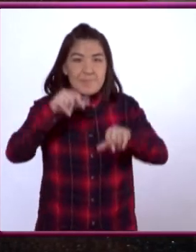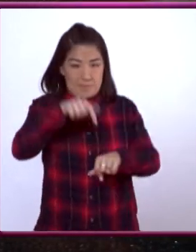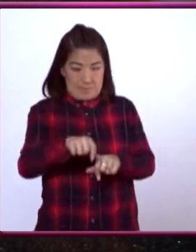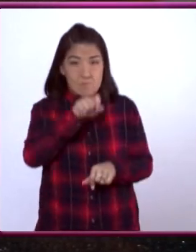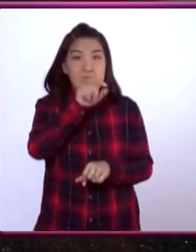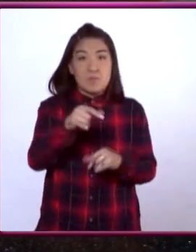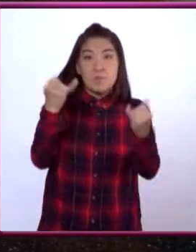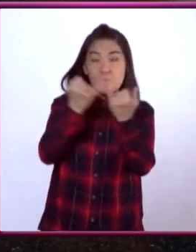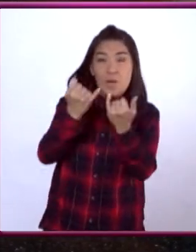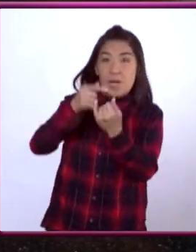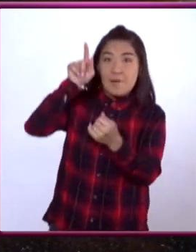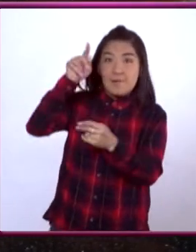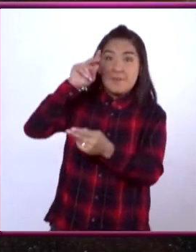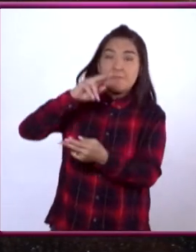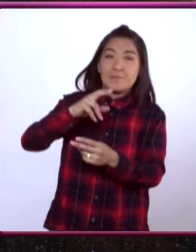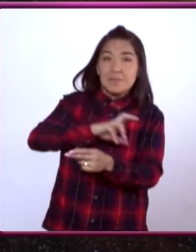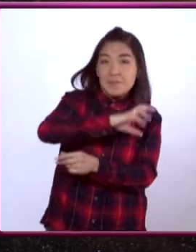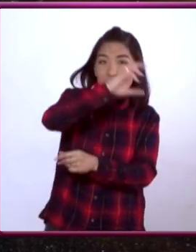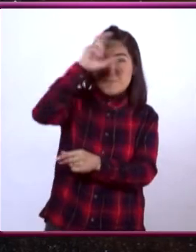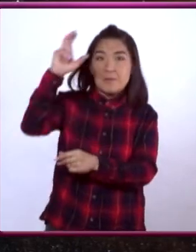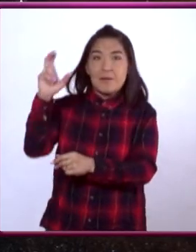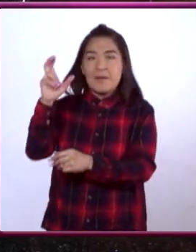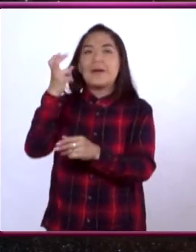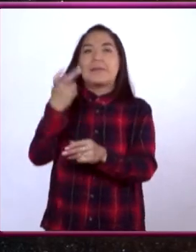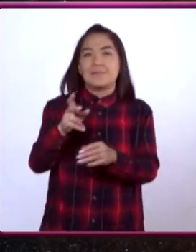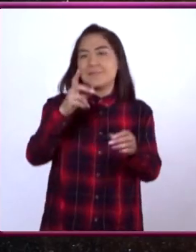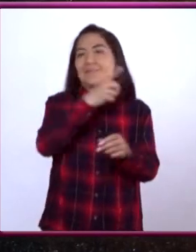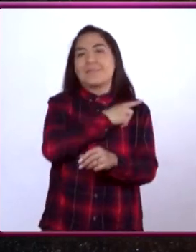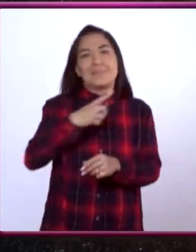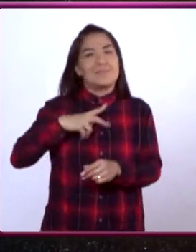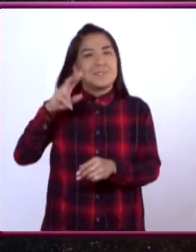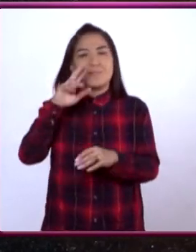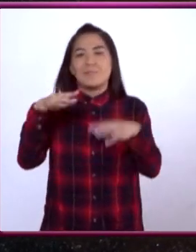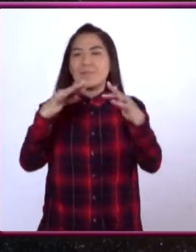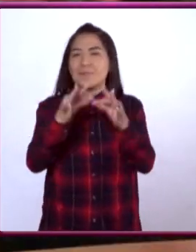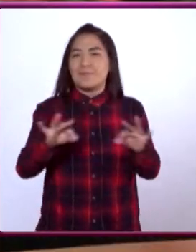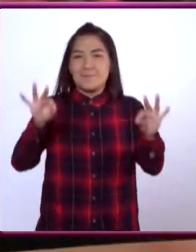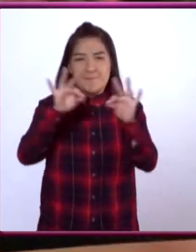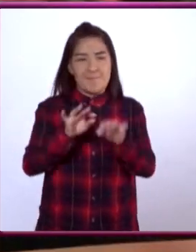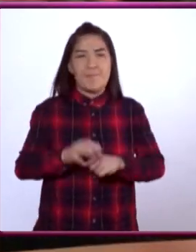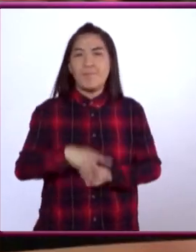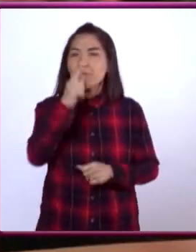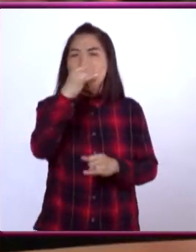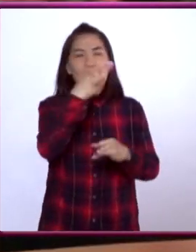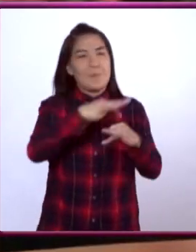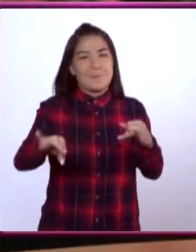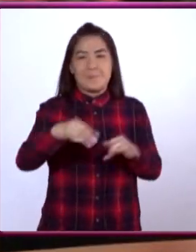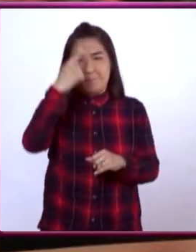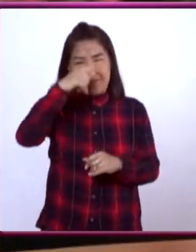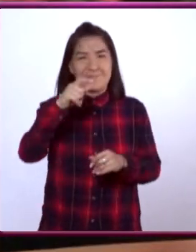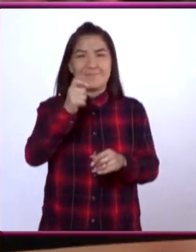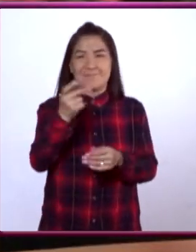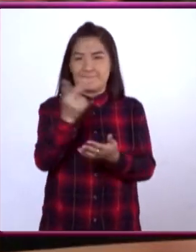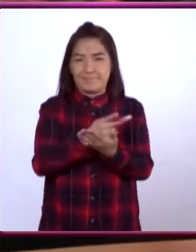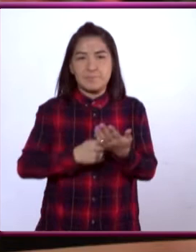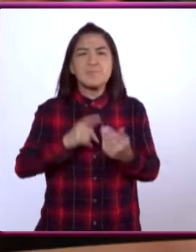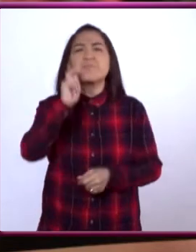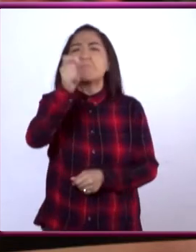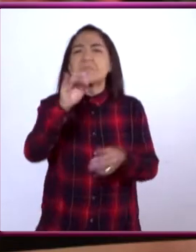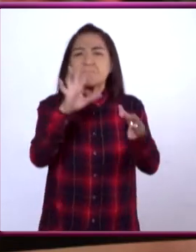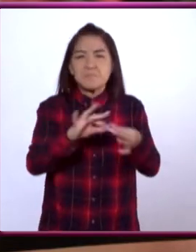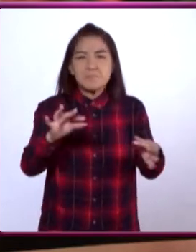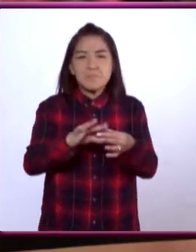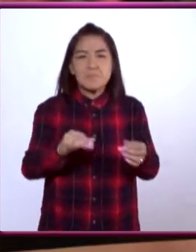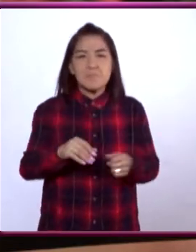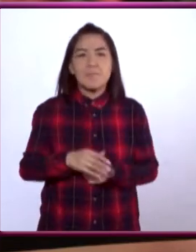laboratorio es lo que está pasando en el universo. Y hay una cantidad de demostraciones brutal, ¿no? Oye, y ya para terminar el programa, ¿nos